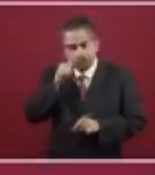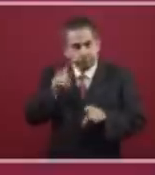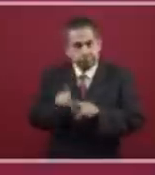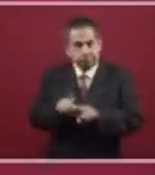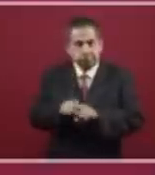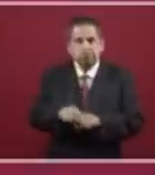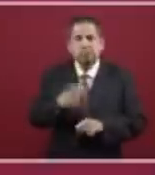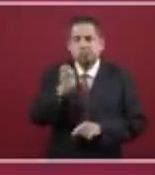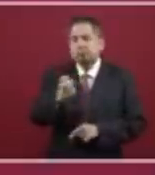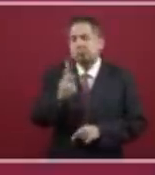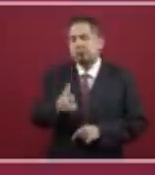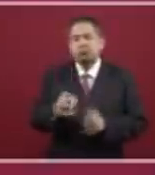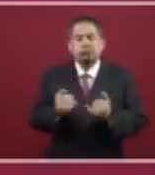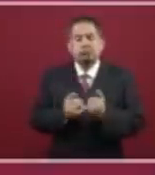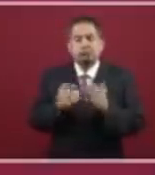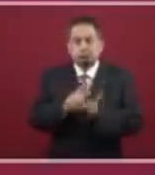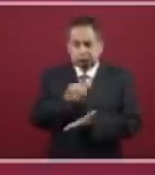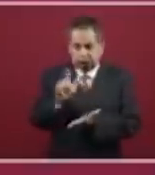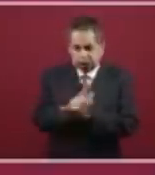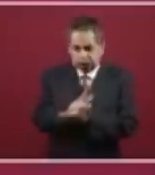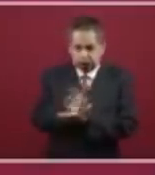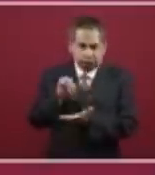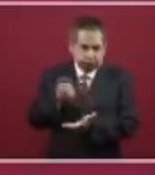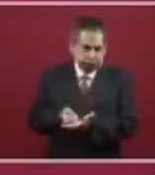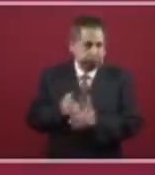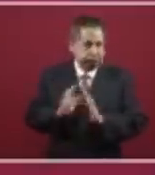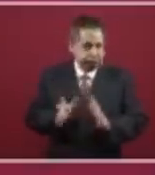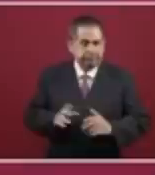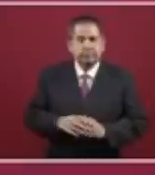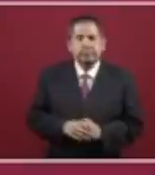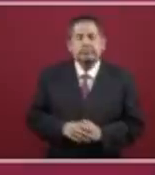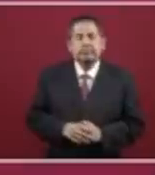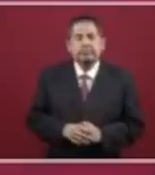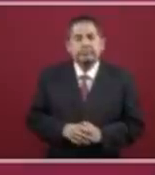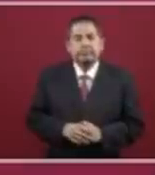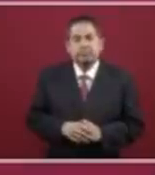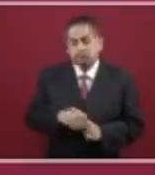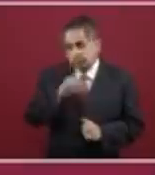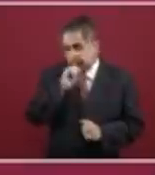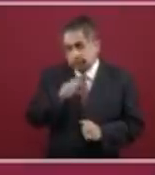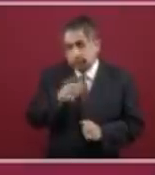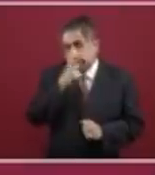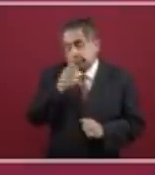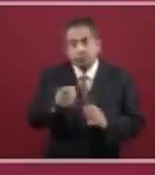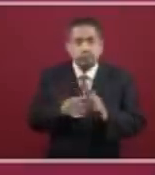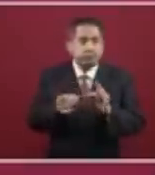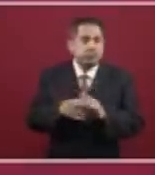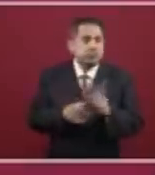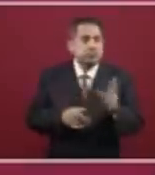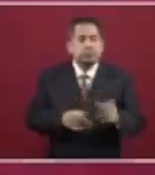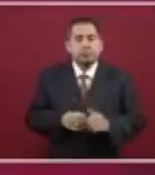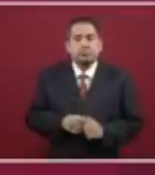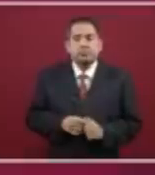por eso lo de la ley. Y lo que dice